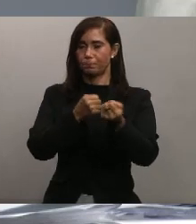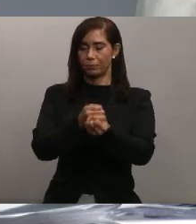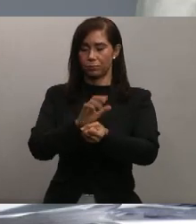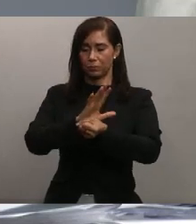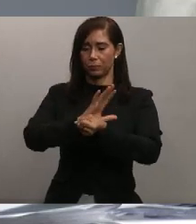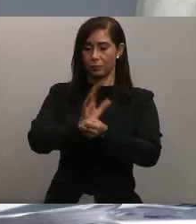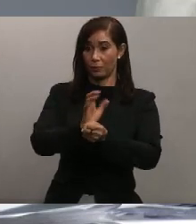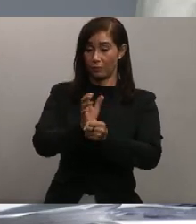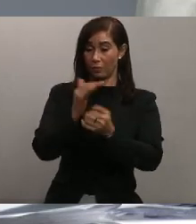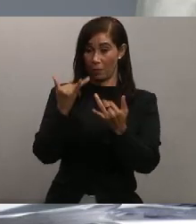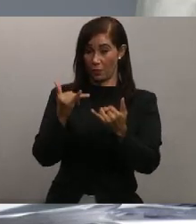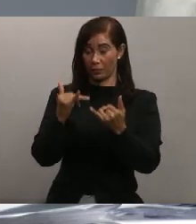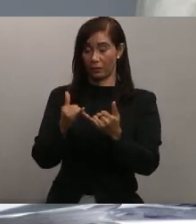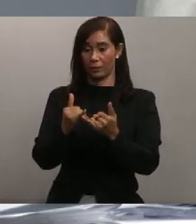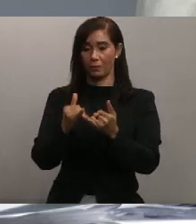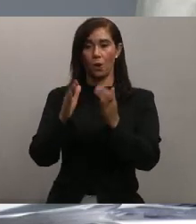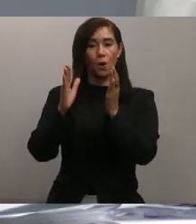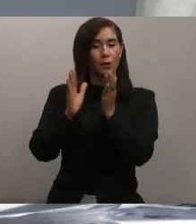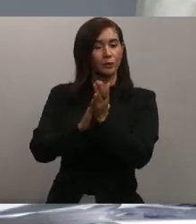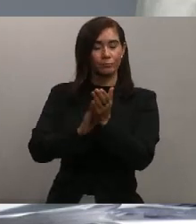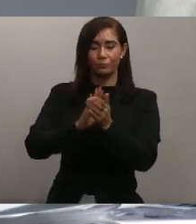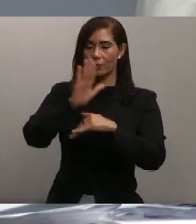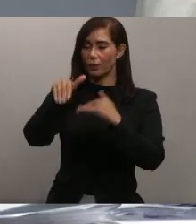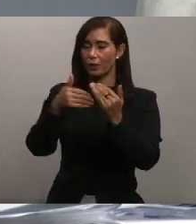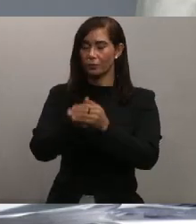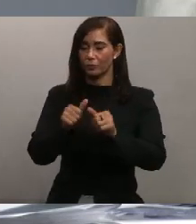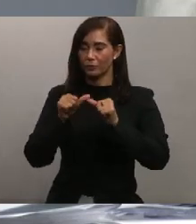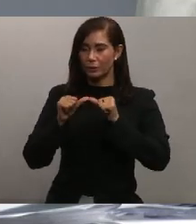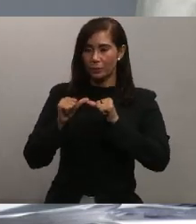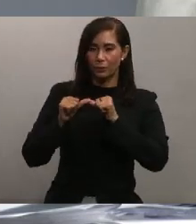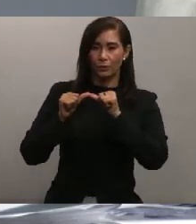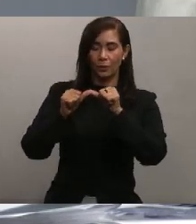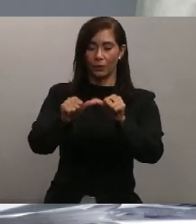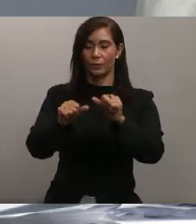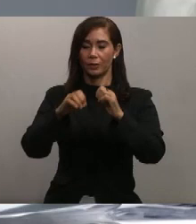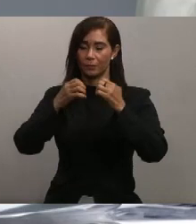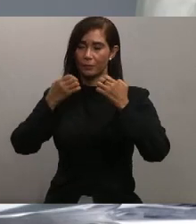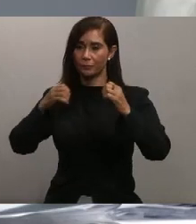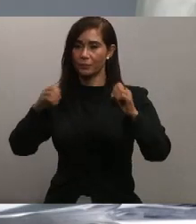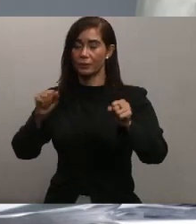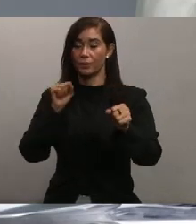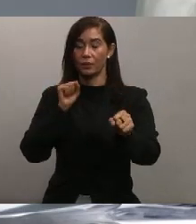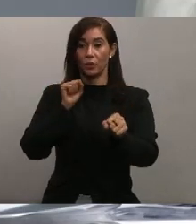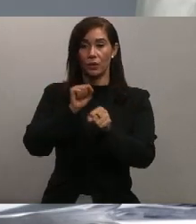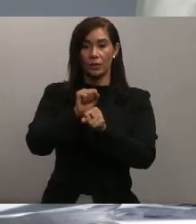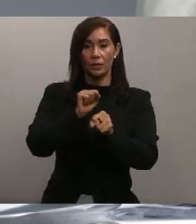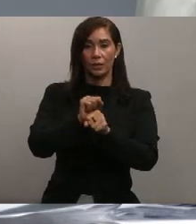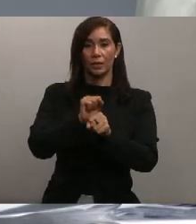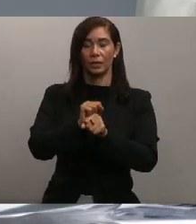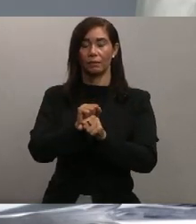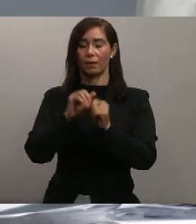Felicidades a todos y continuemos la lucha por